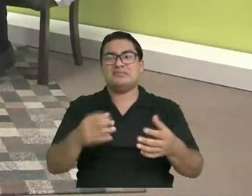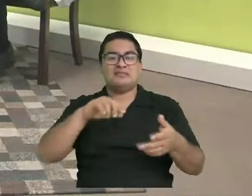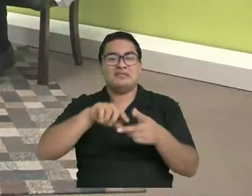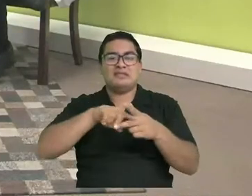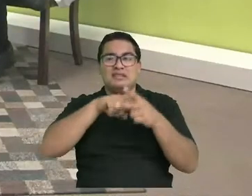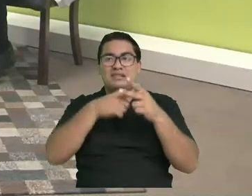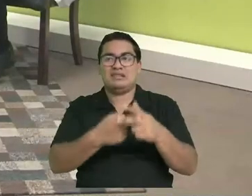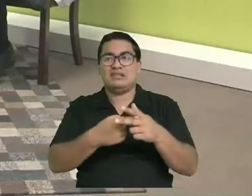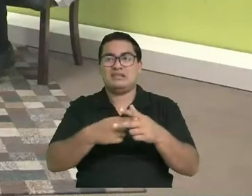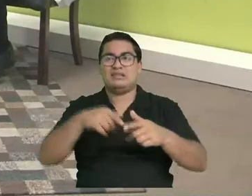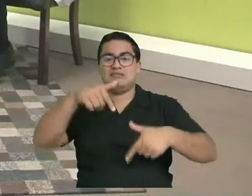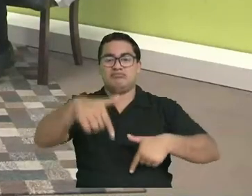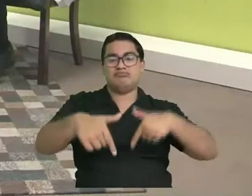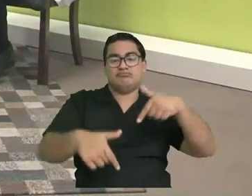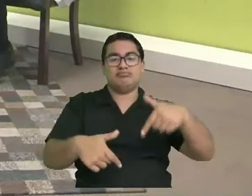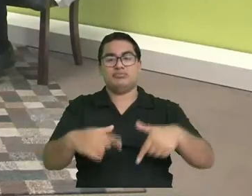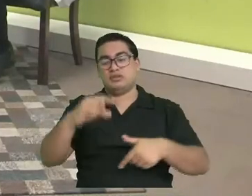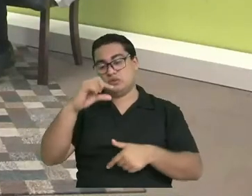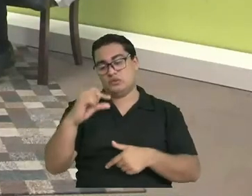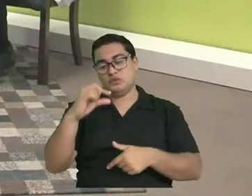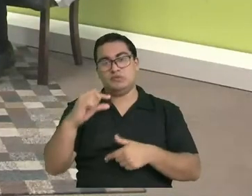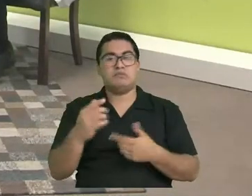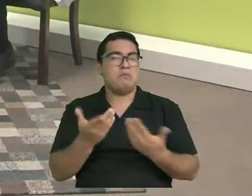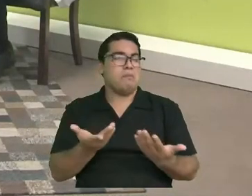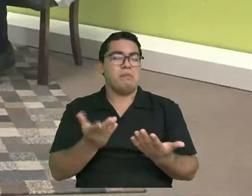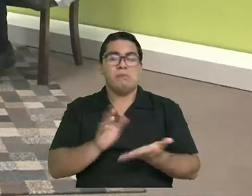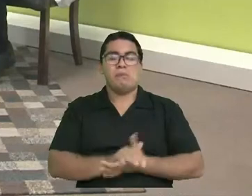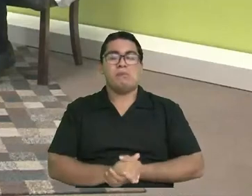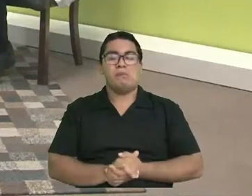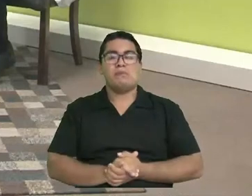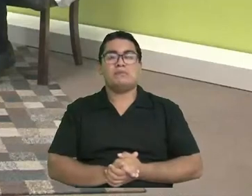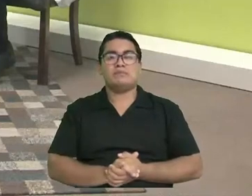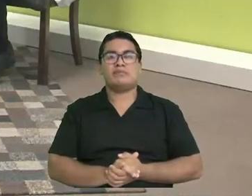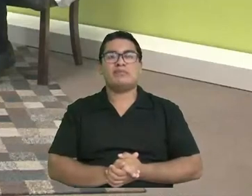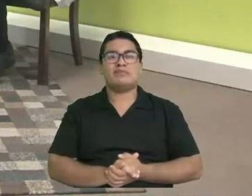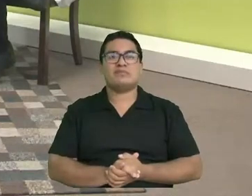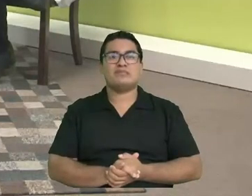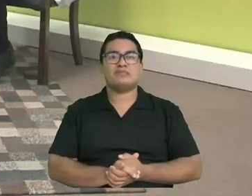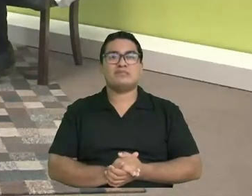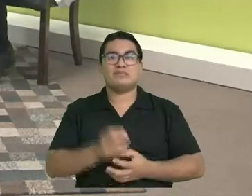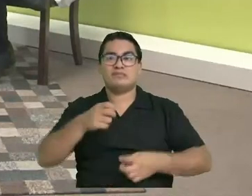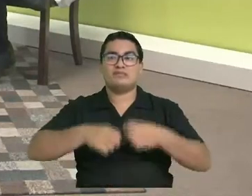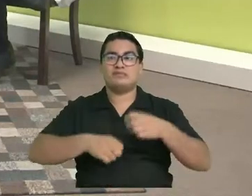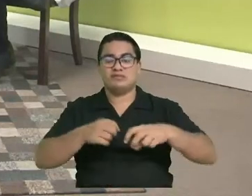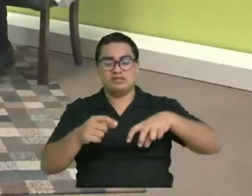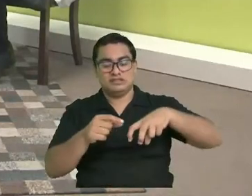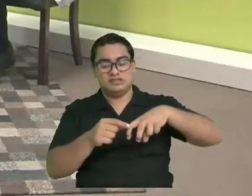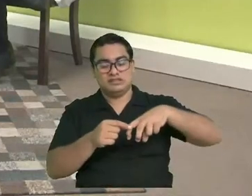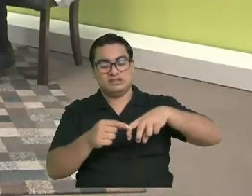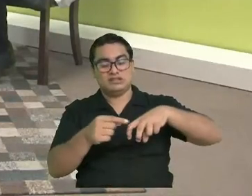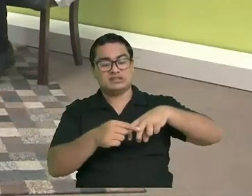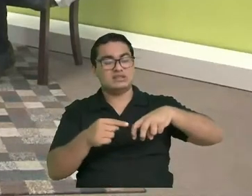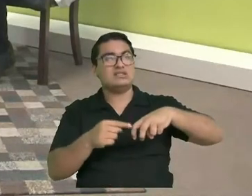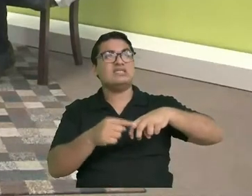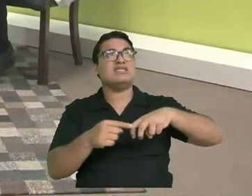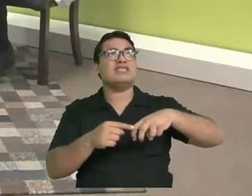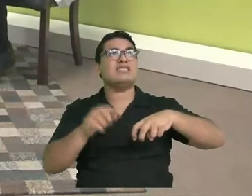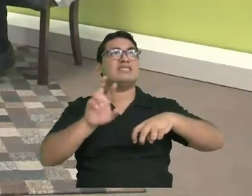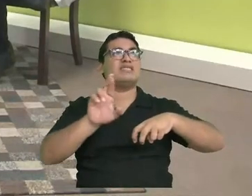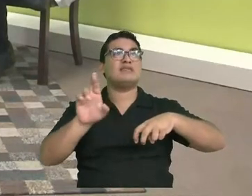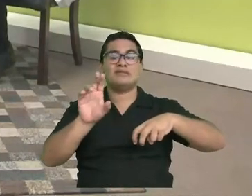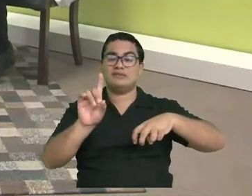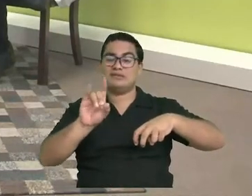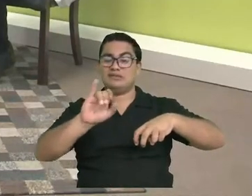tacón menor de 4 centímetros. Okay. Ahora, hablemos de las deformaciones en la rodilla. Ya miramos en los pies que se